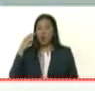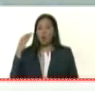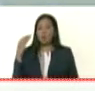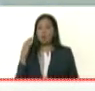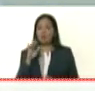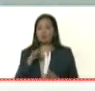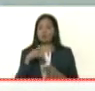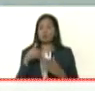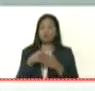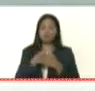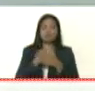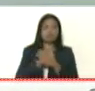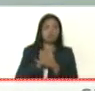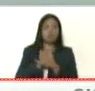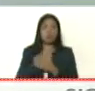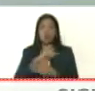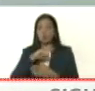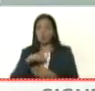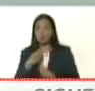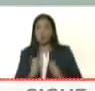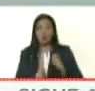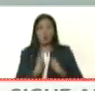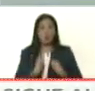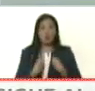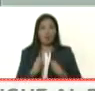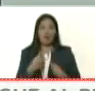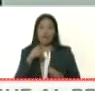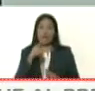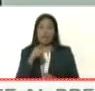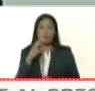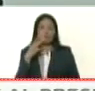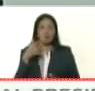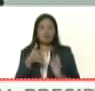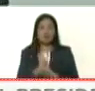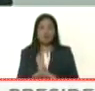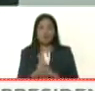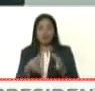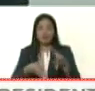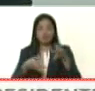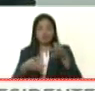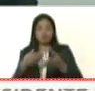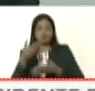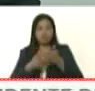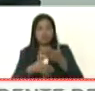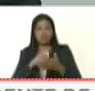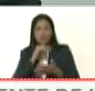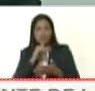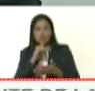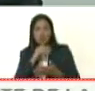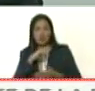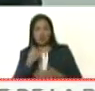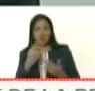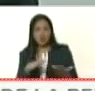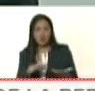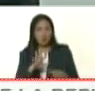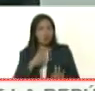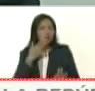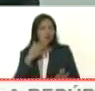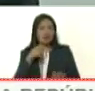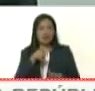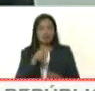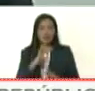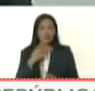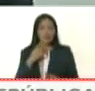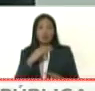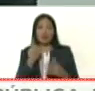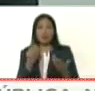asunto? Nosotros nos preguntamos, ¿acaso en el certificado de defunción de la persona que lamentablemente falleció resulta que la causa de la